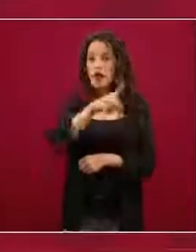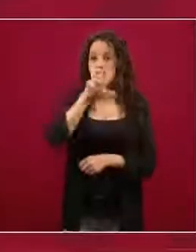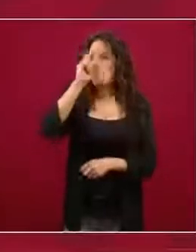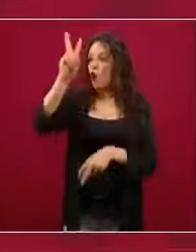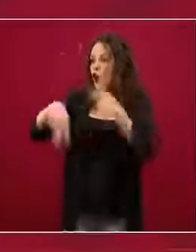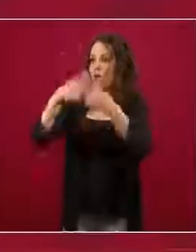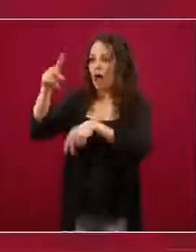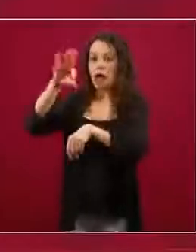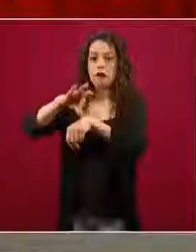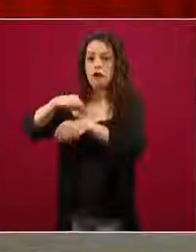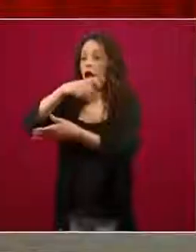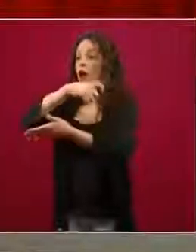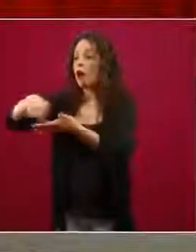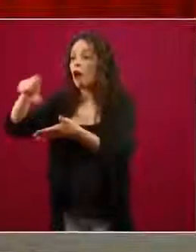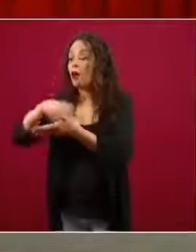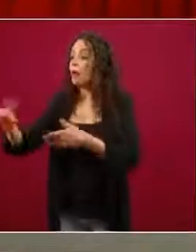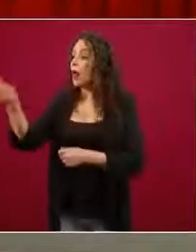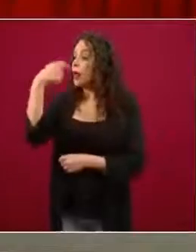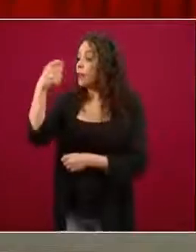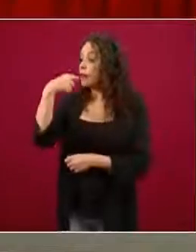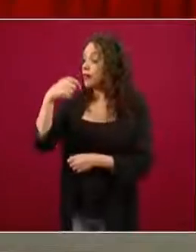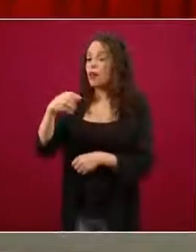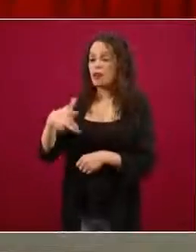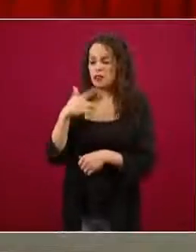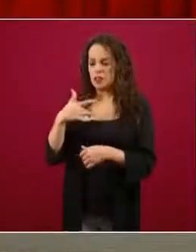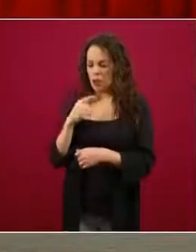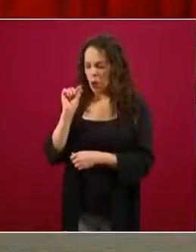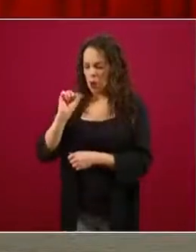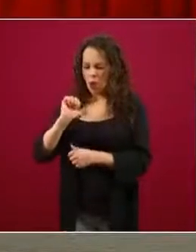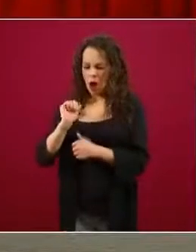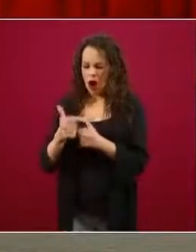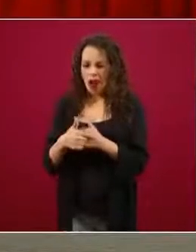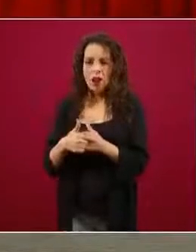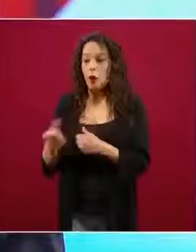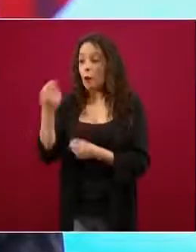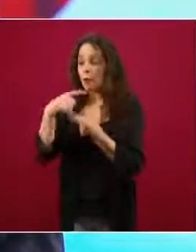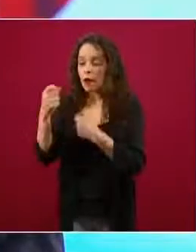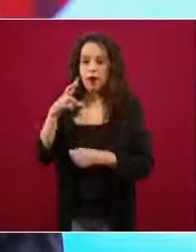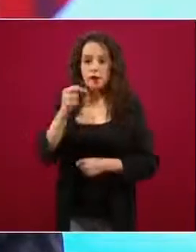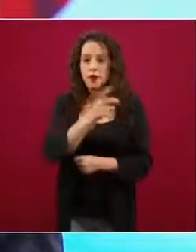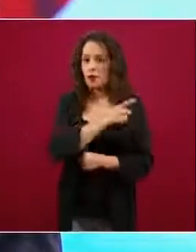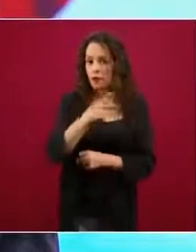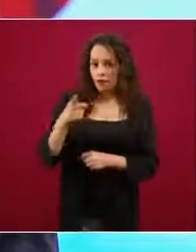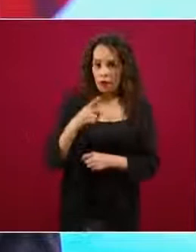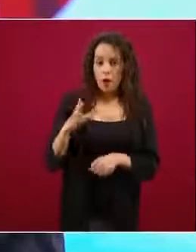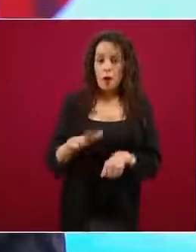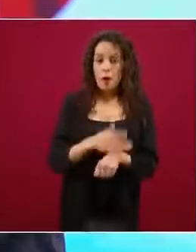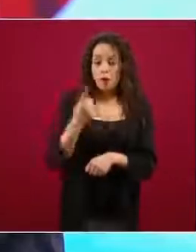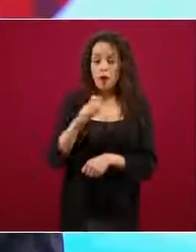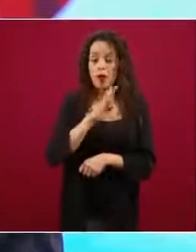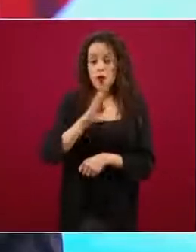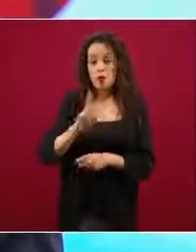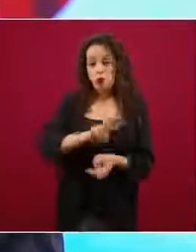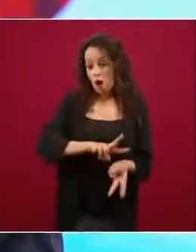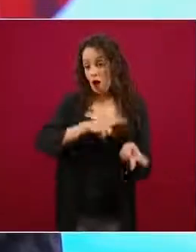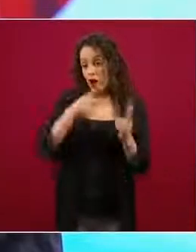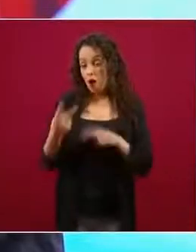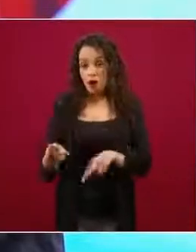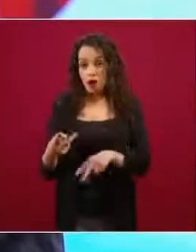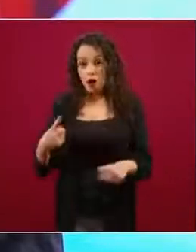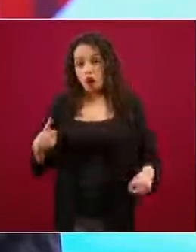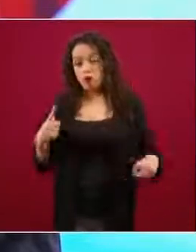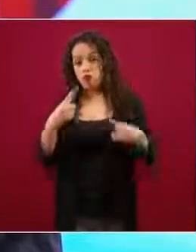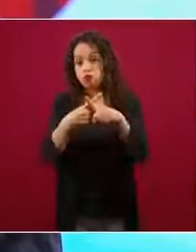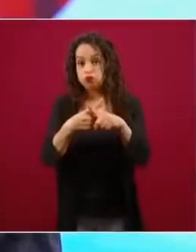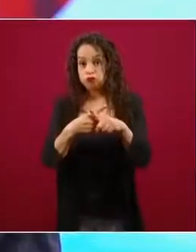leves. No lo vaya a hacer, porque la dexametasona tiene muy importantes efectos secundarios, incluido el aumento en el riesgo